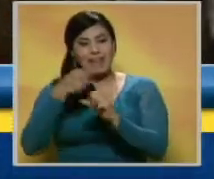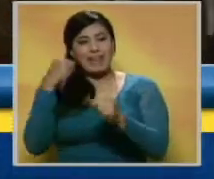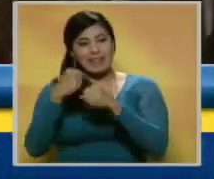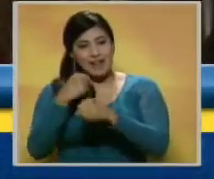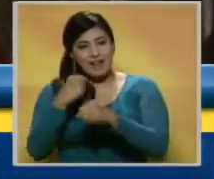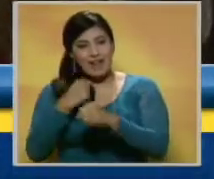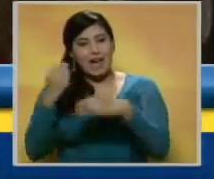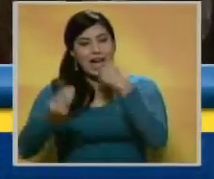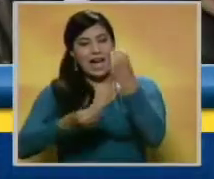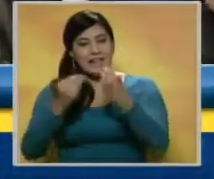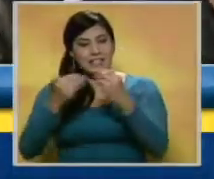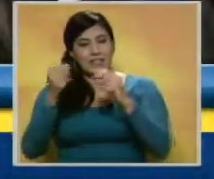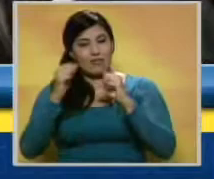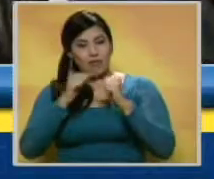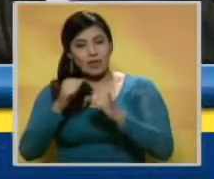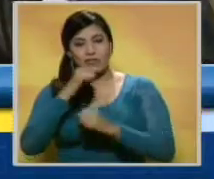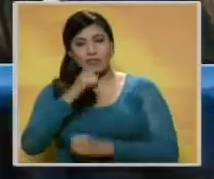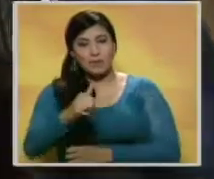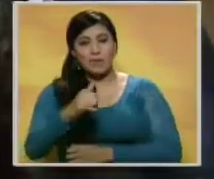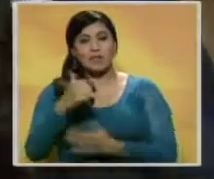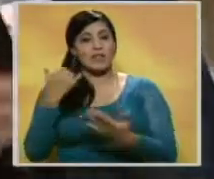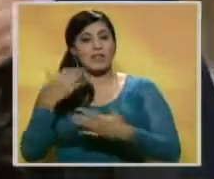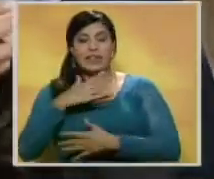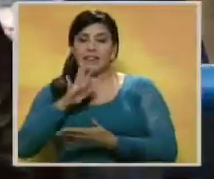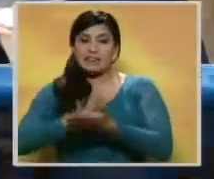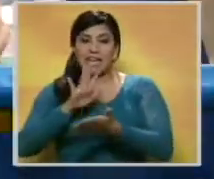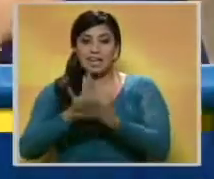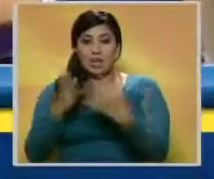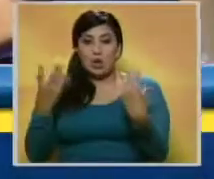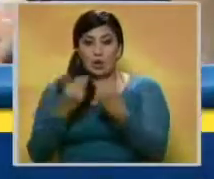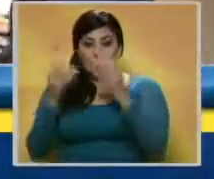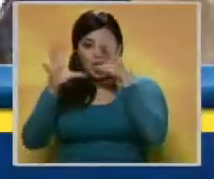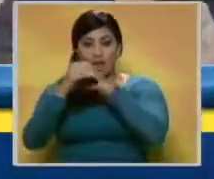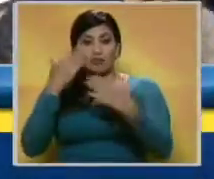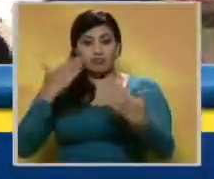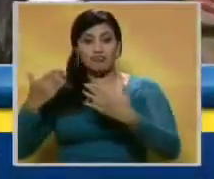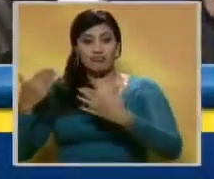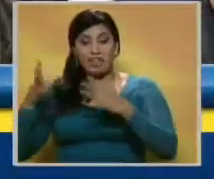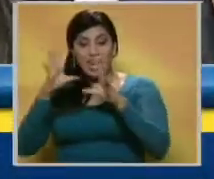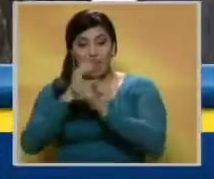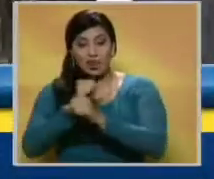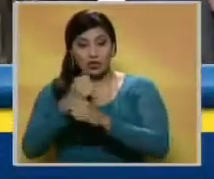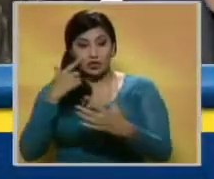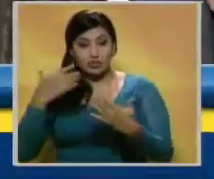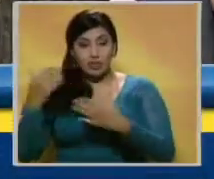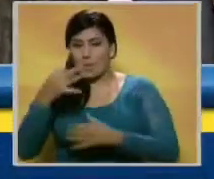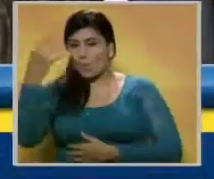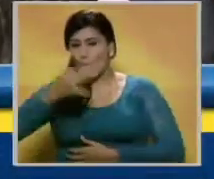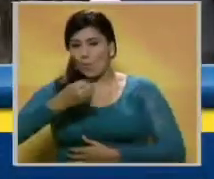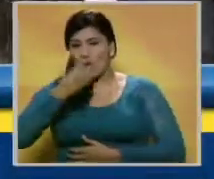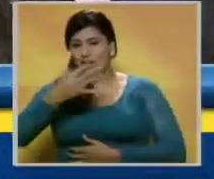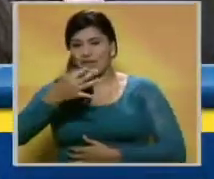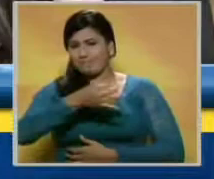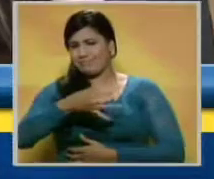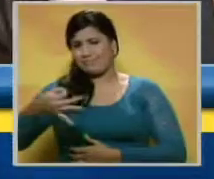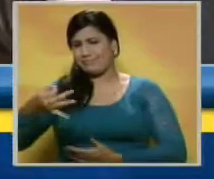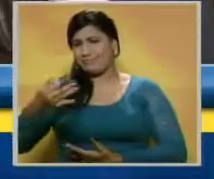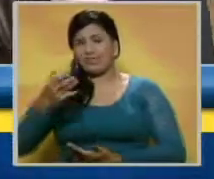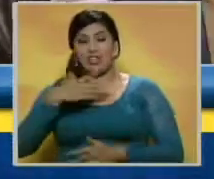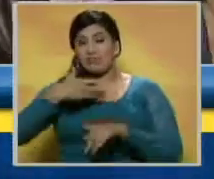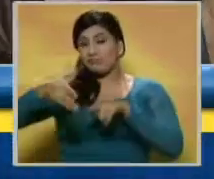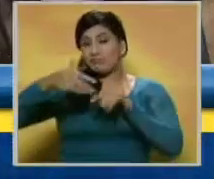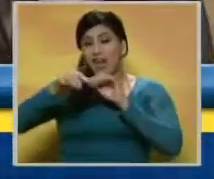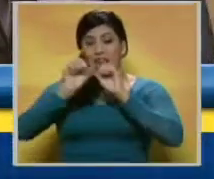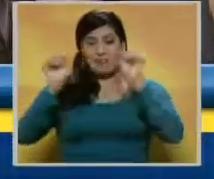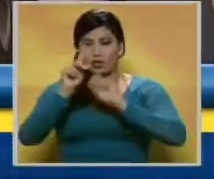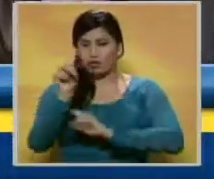de llevar la noticia. Todo tranquilito allí, vete al equipo de la noche, mira, aquí estamos. ¿Cómo es el team de la noche? Buenísimo, una maravilla, no por discriminarlo de